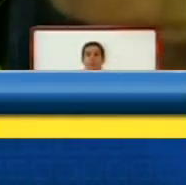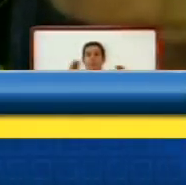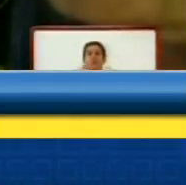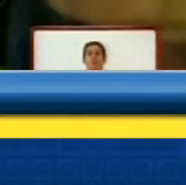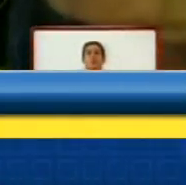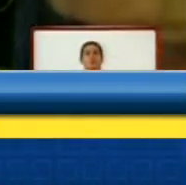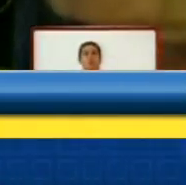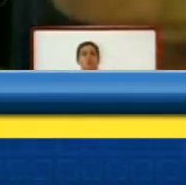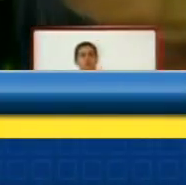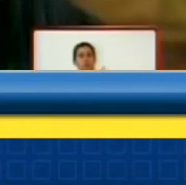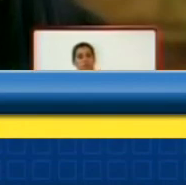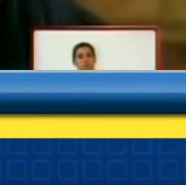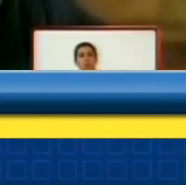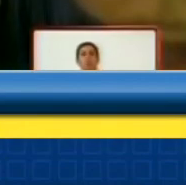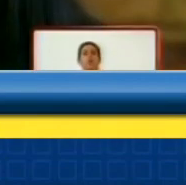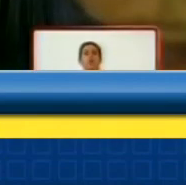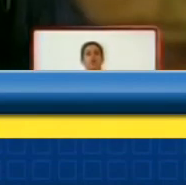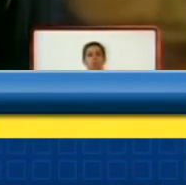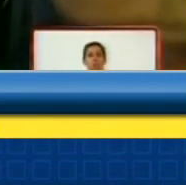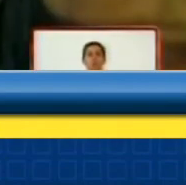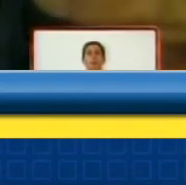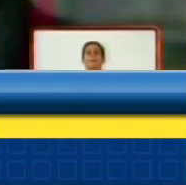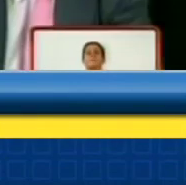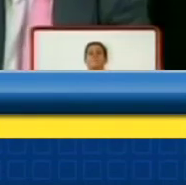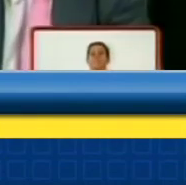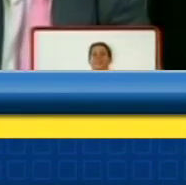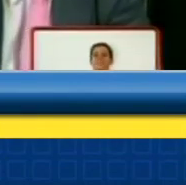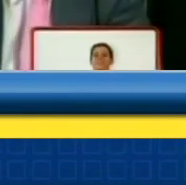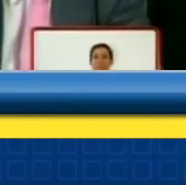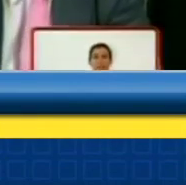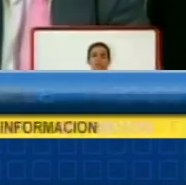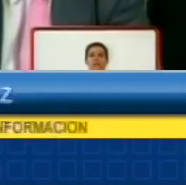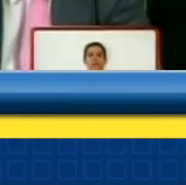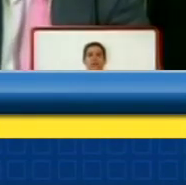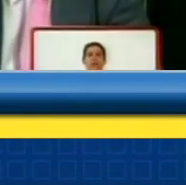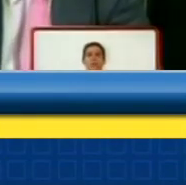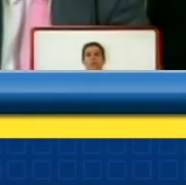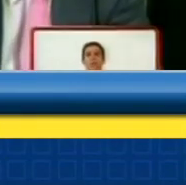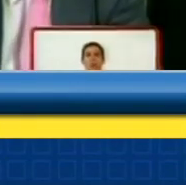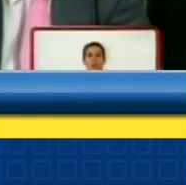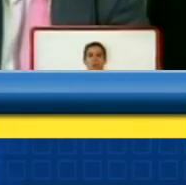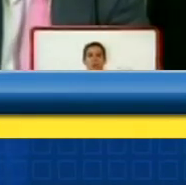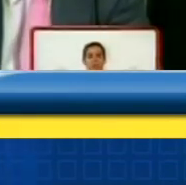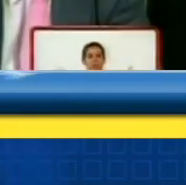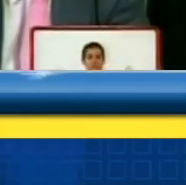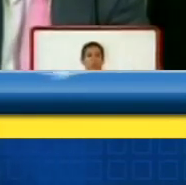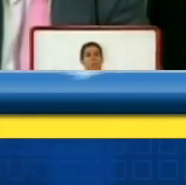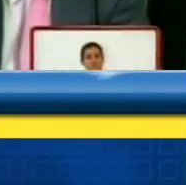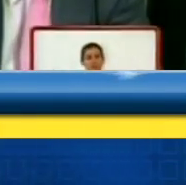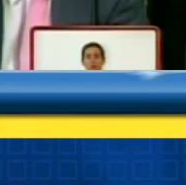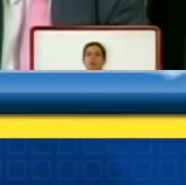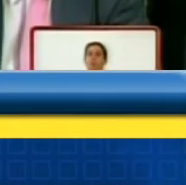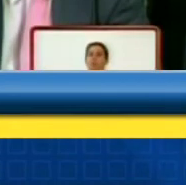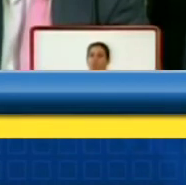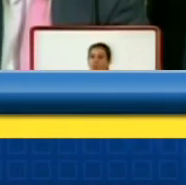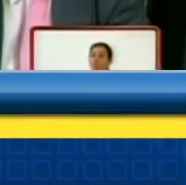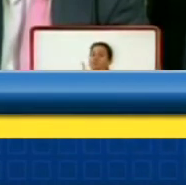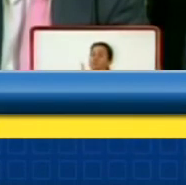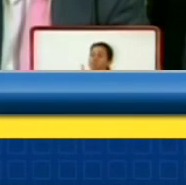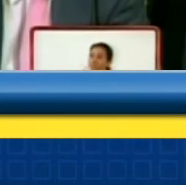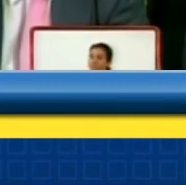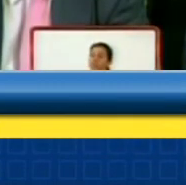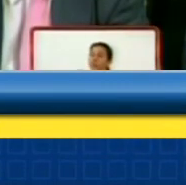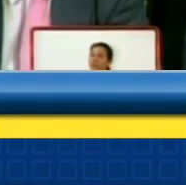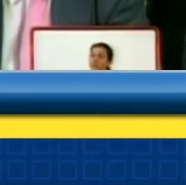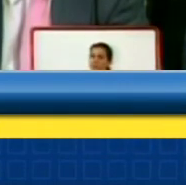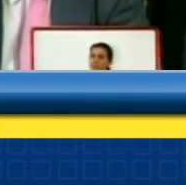medios de comunicación, a los dueños, a los presidentes, a los dueños de comunicación social, que definitivamente tienen un rol que jugar en este llamado que ha